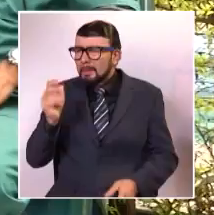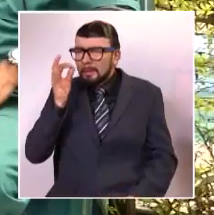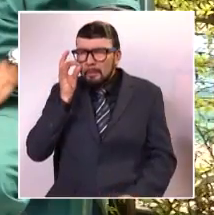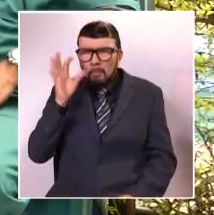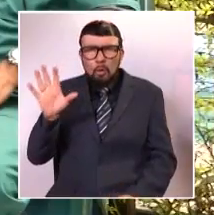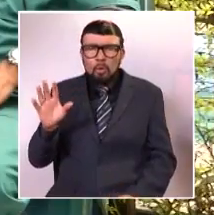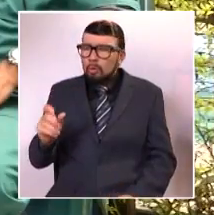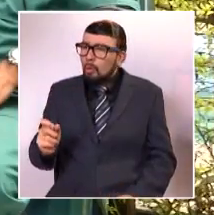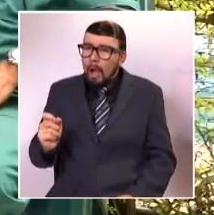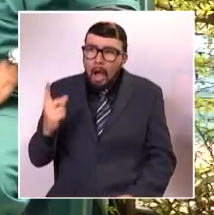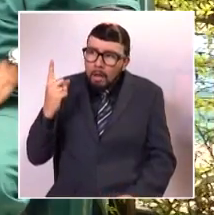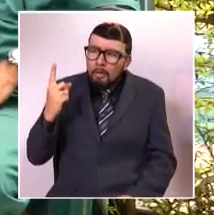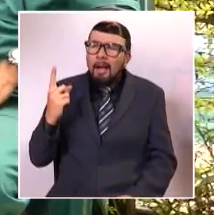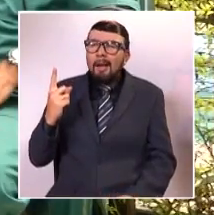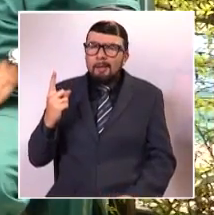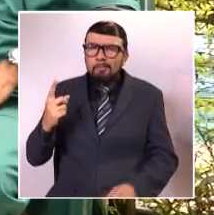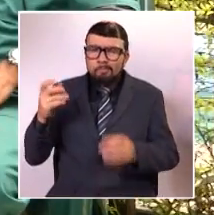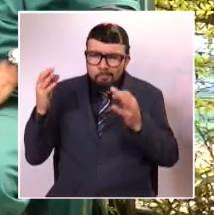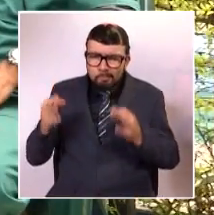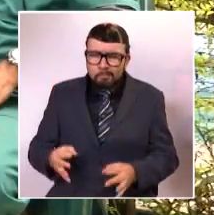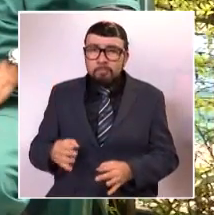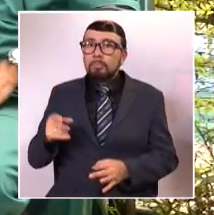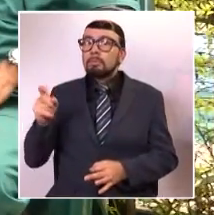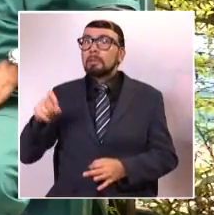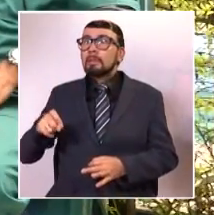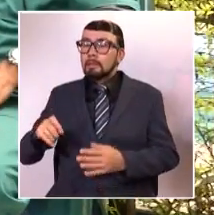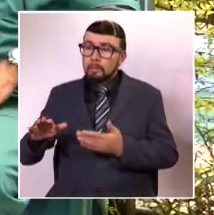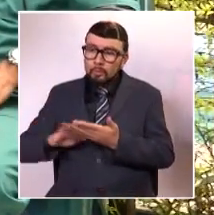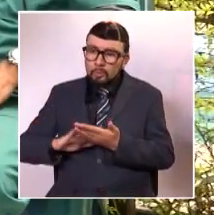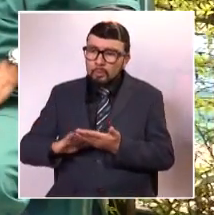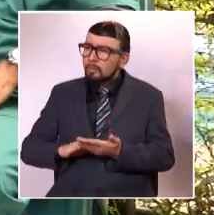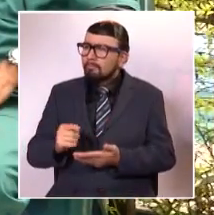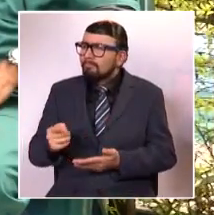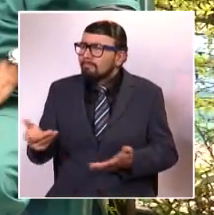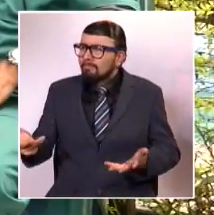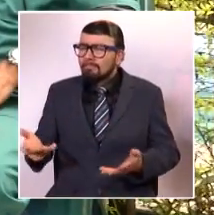algo que requiere el tratamiento de patología.